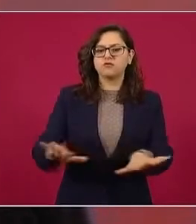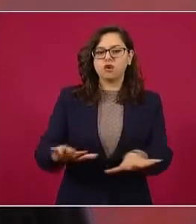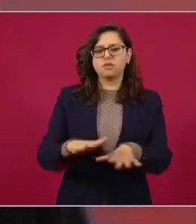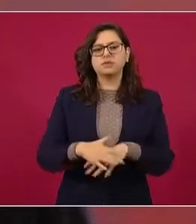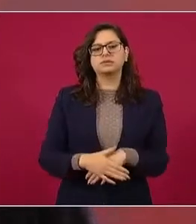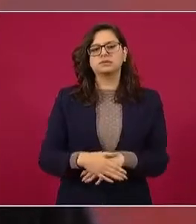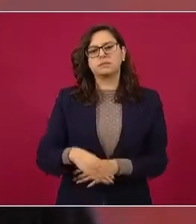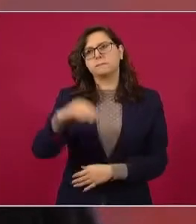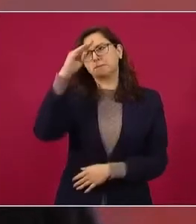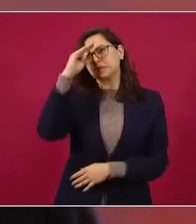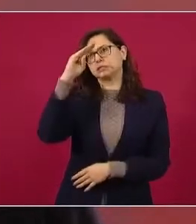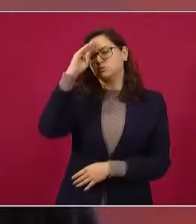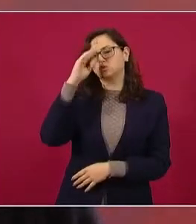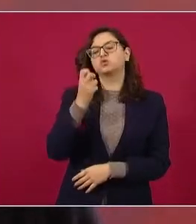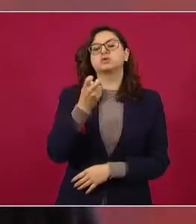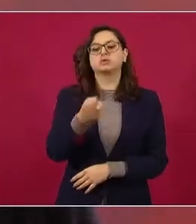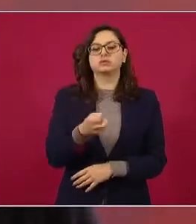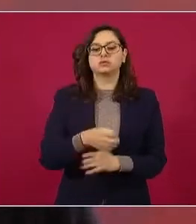El informe de seguridad,